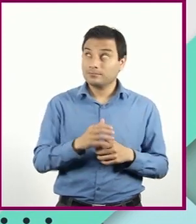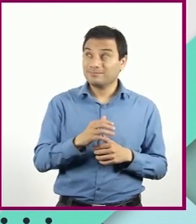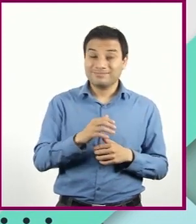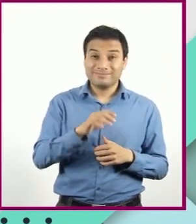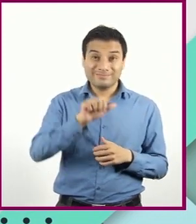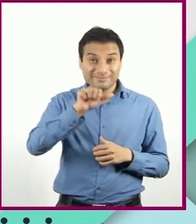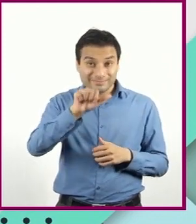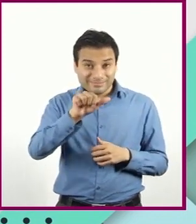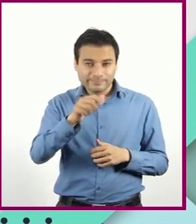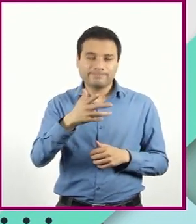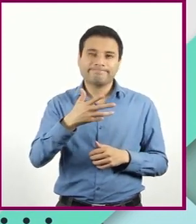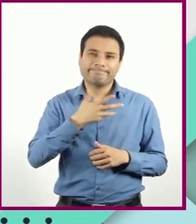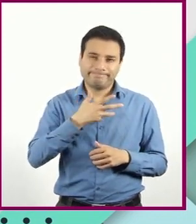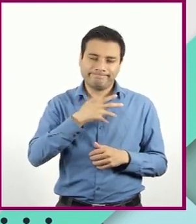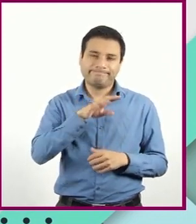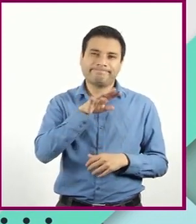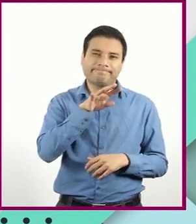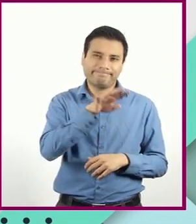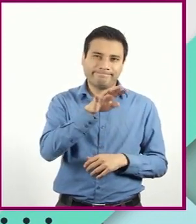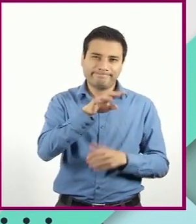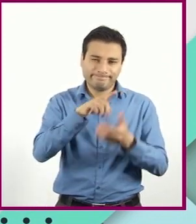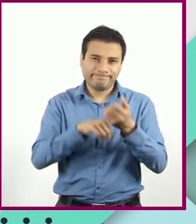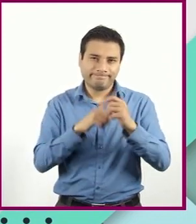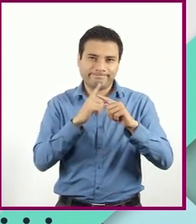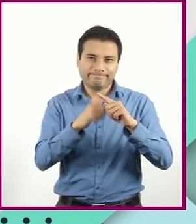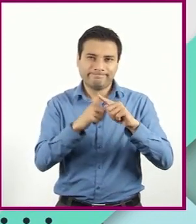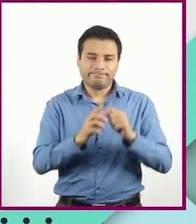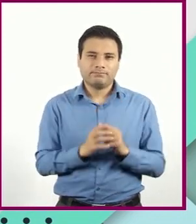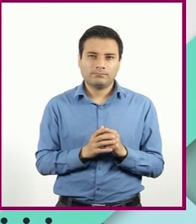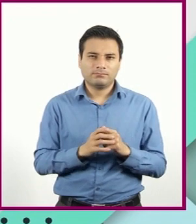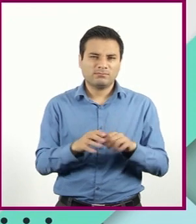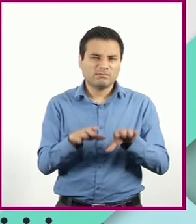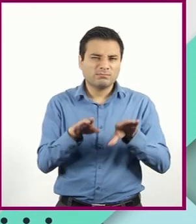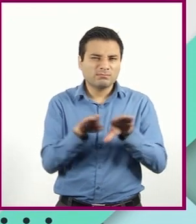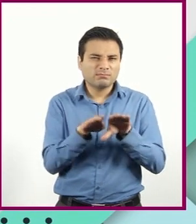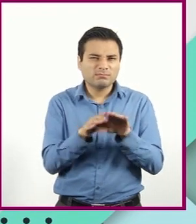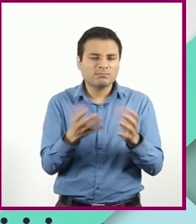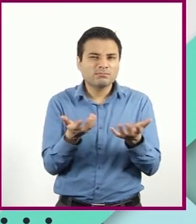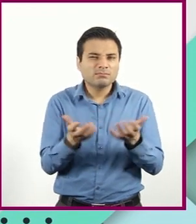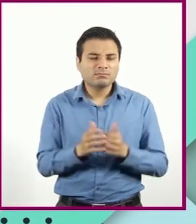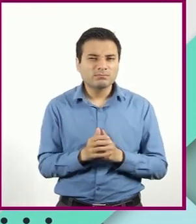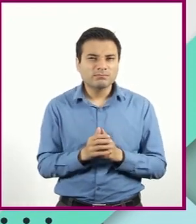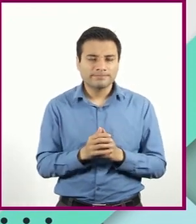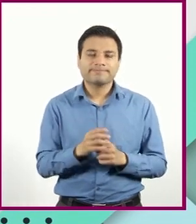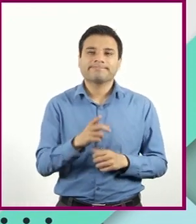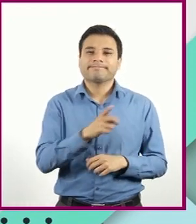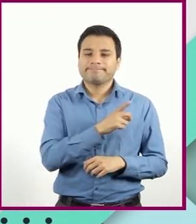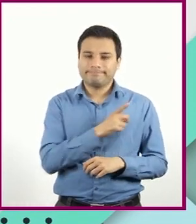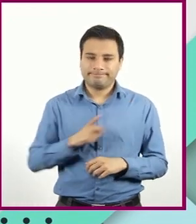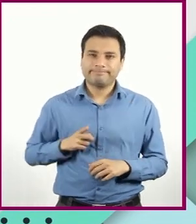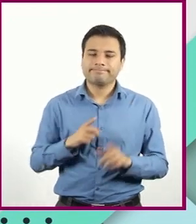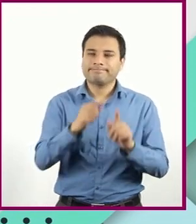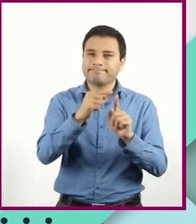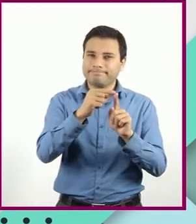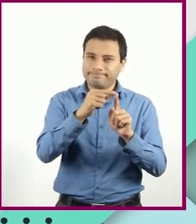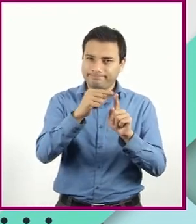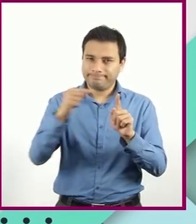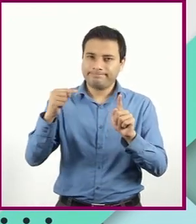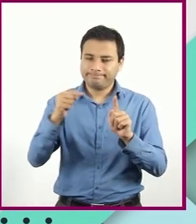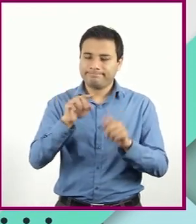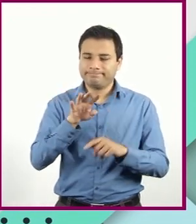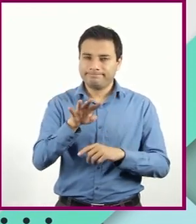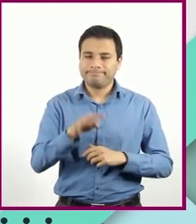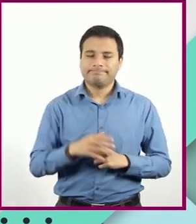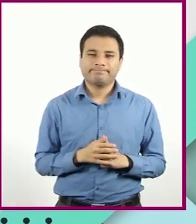operación multiplicación. Realicemos el procedimiento que vimos. Sabemos que debemos dividir ambos miembros de la igualdad por